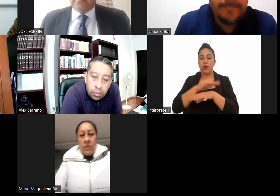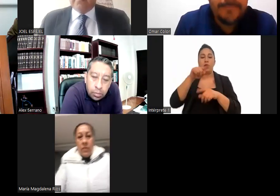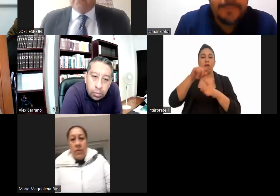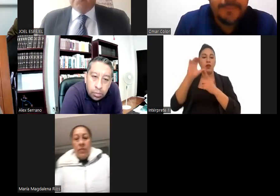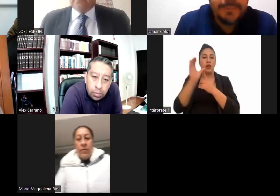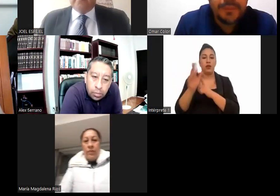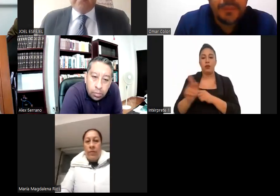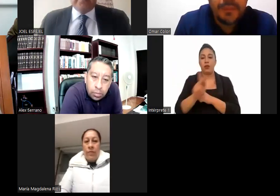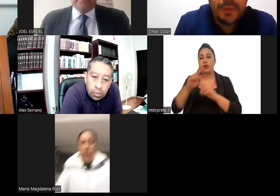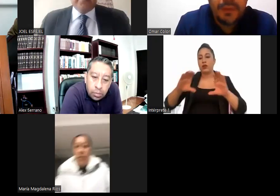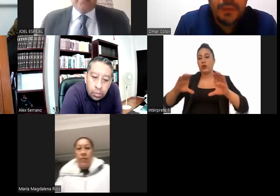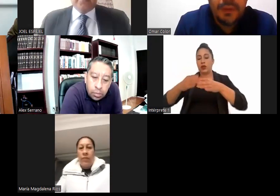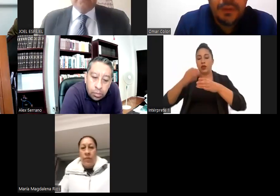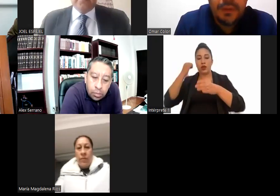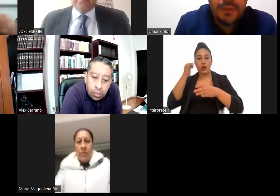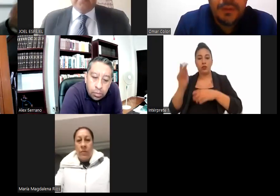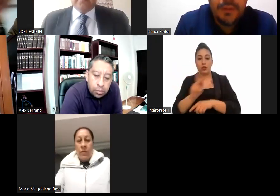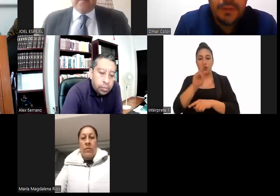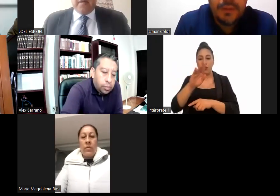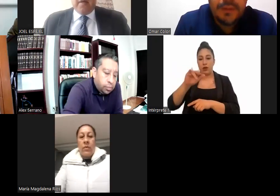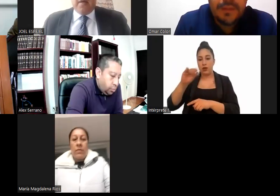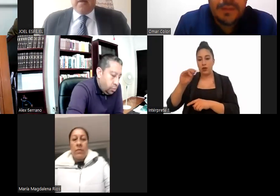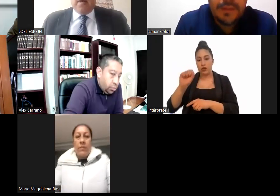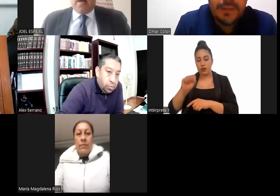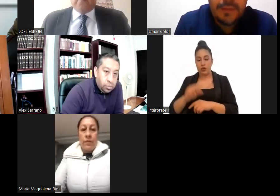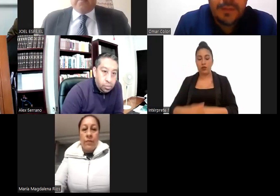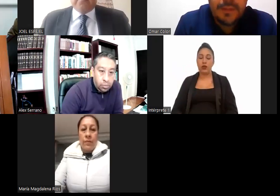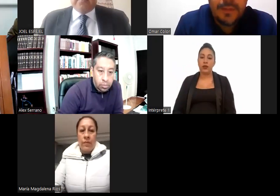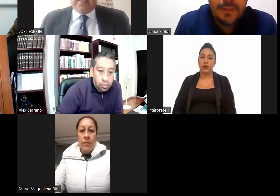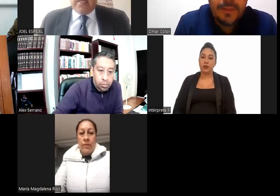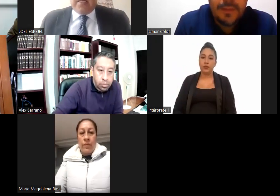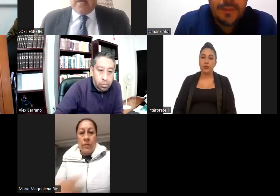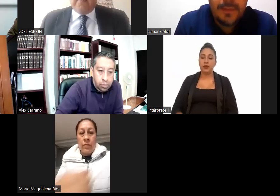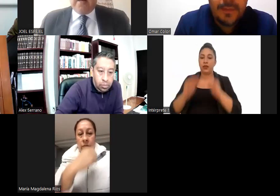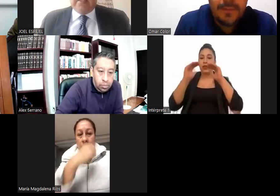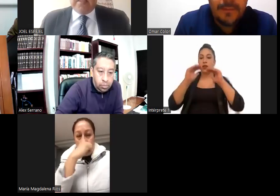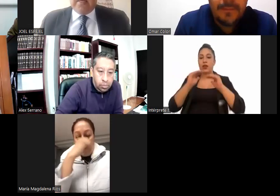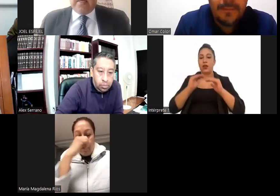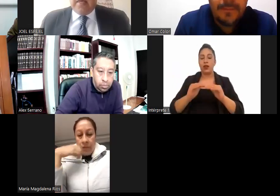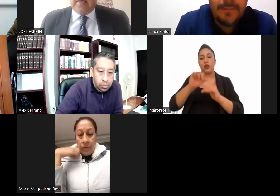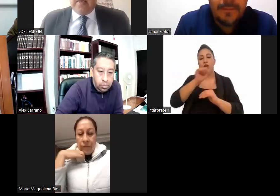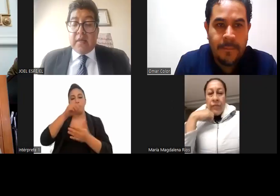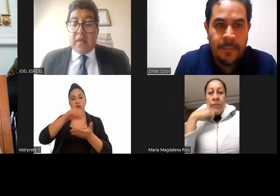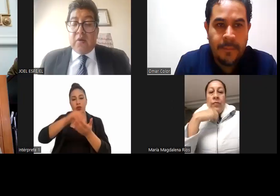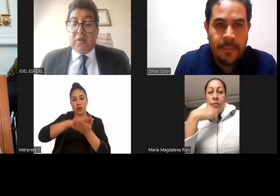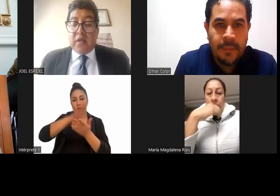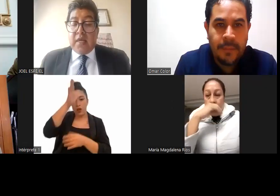Barrios Originarios y Comunidades Indígenas Residentes. Acuerdo